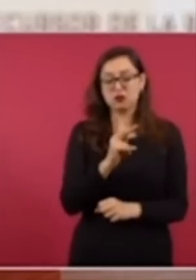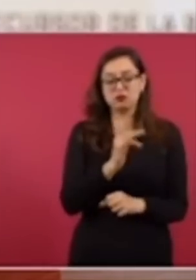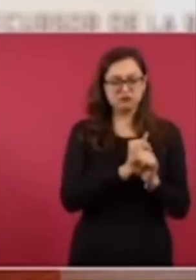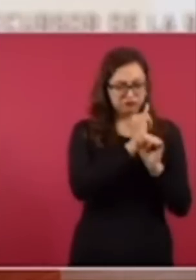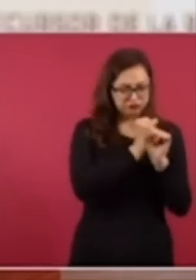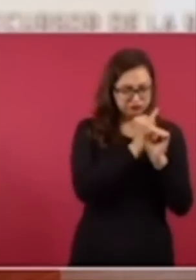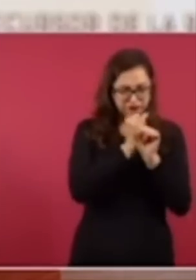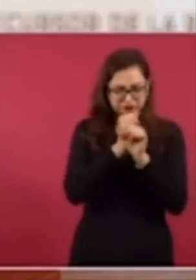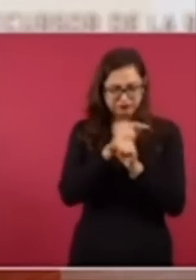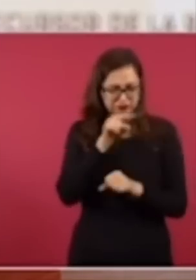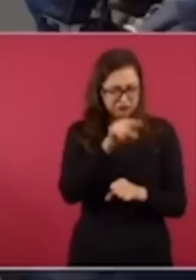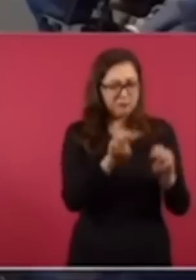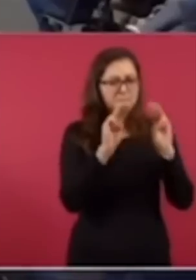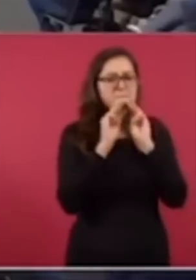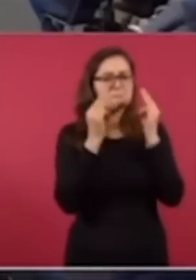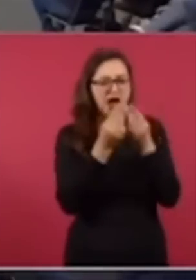el sicariato,